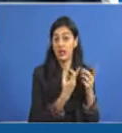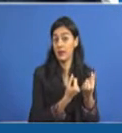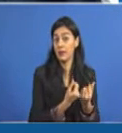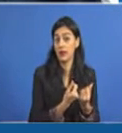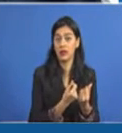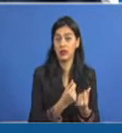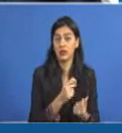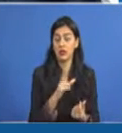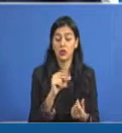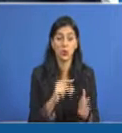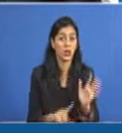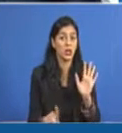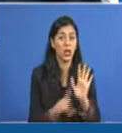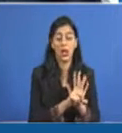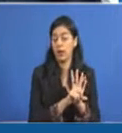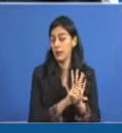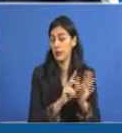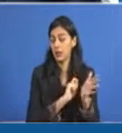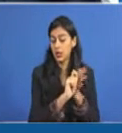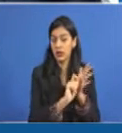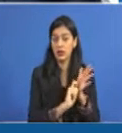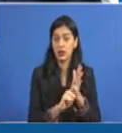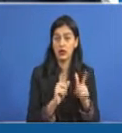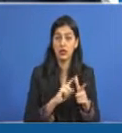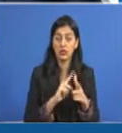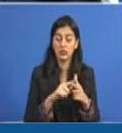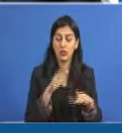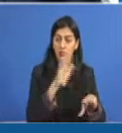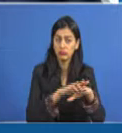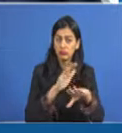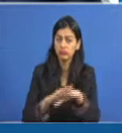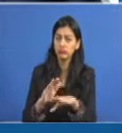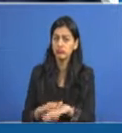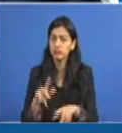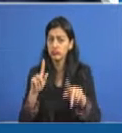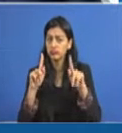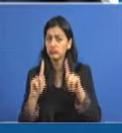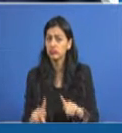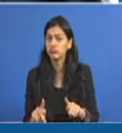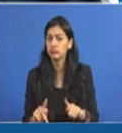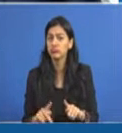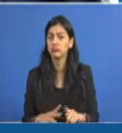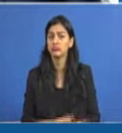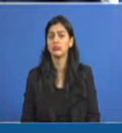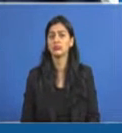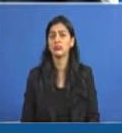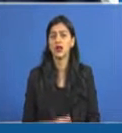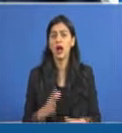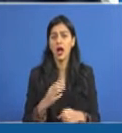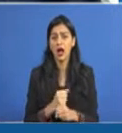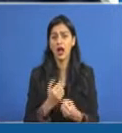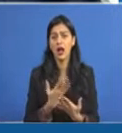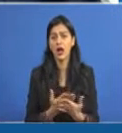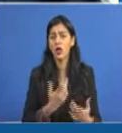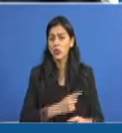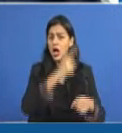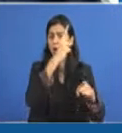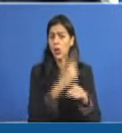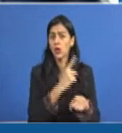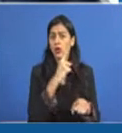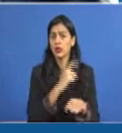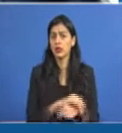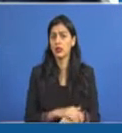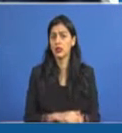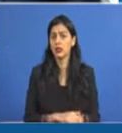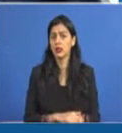están legalmente registradas. Y es importante hacerle llamado a la ciudadanía a que hagan las cosas de la forma correcta y que,